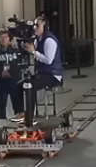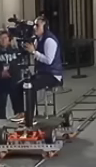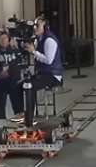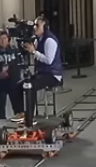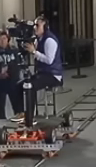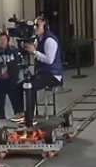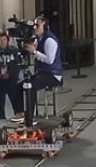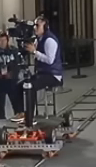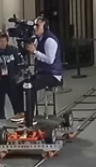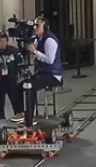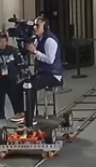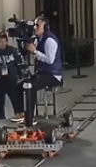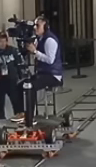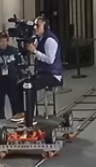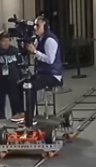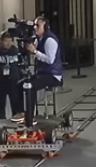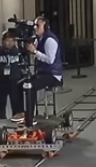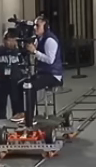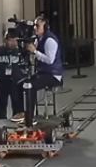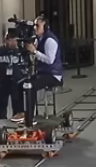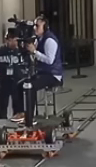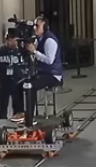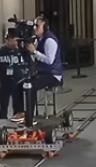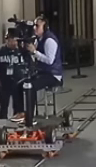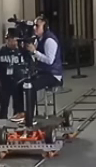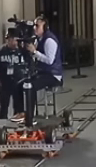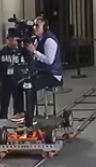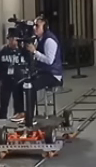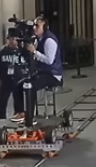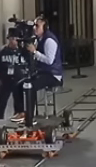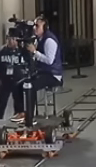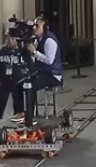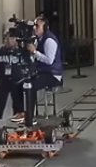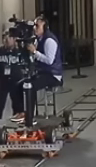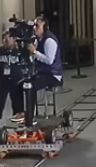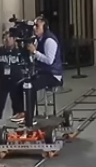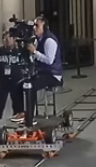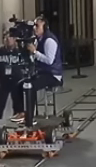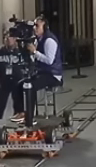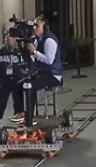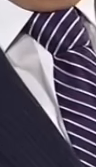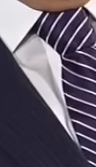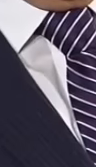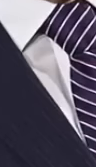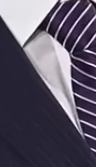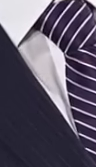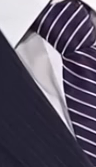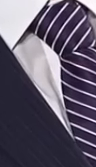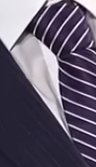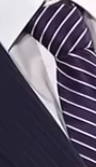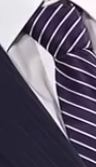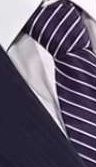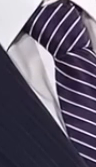pueden darse cuenta, todos aquellos adultos mayores que se registraron, no importa si fue en diciembre o